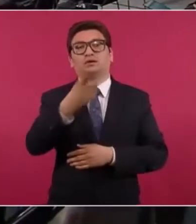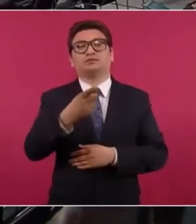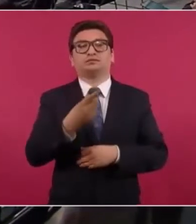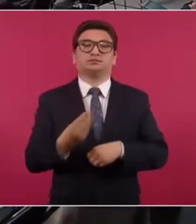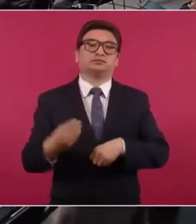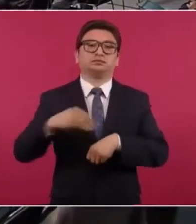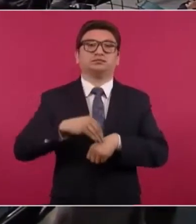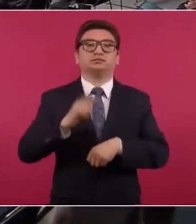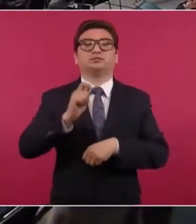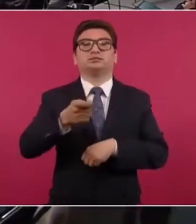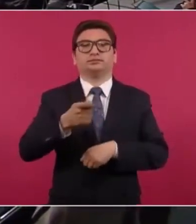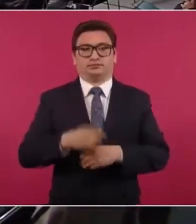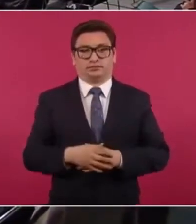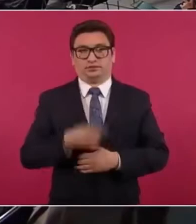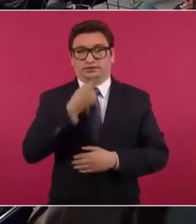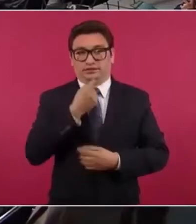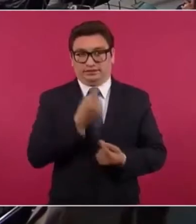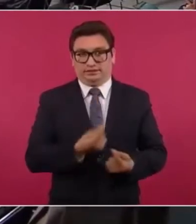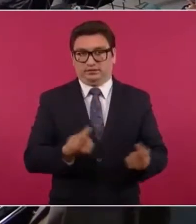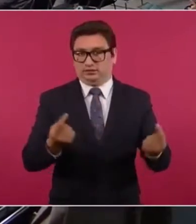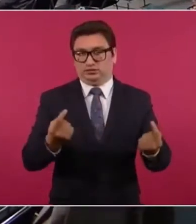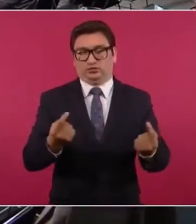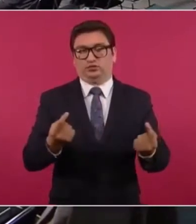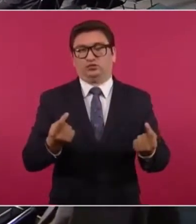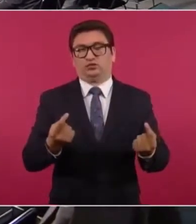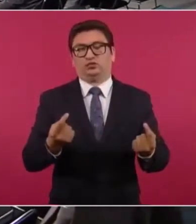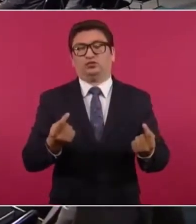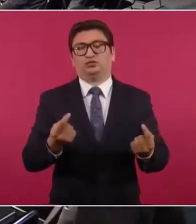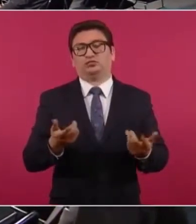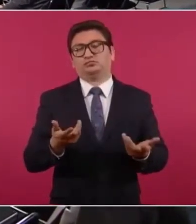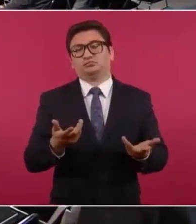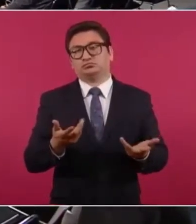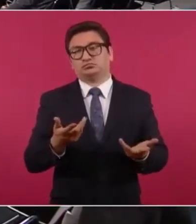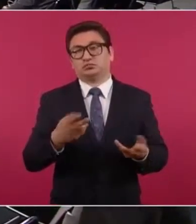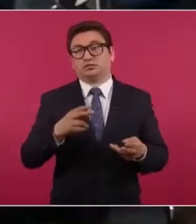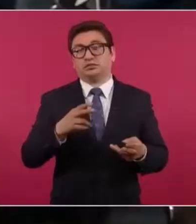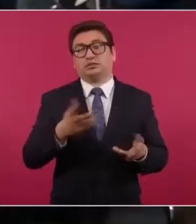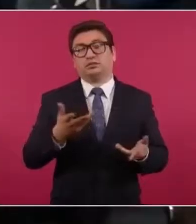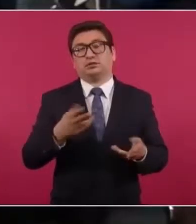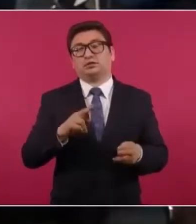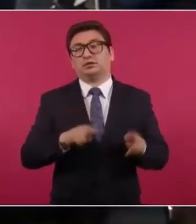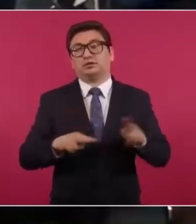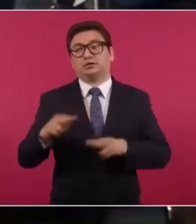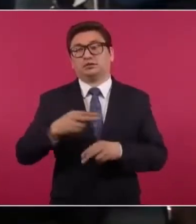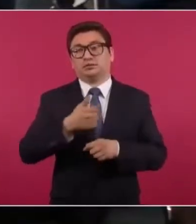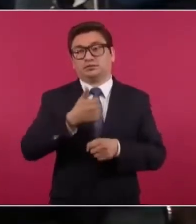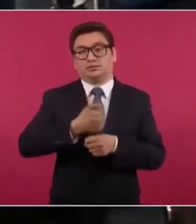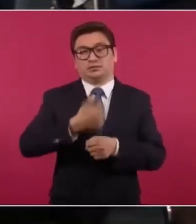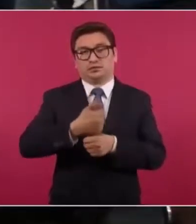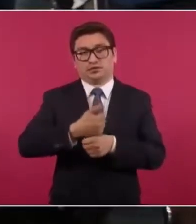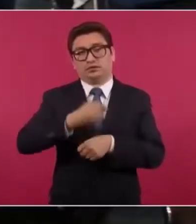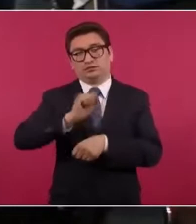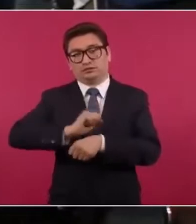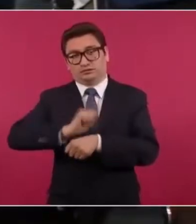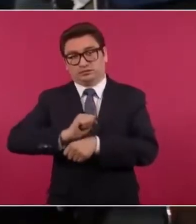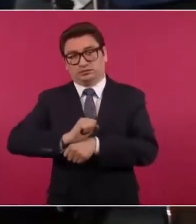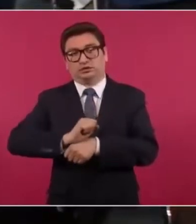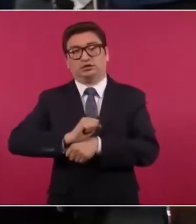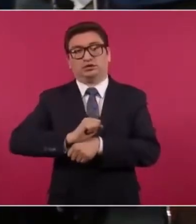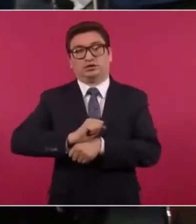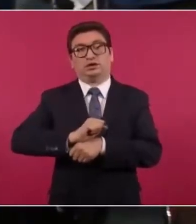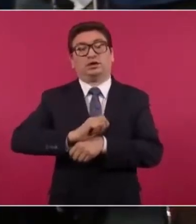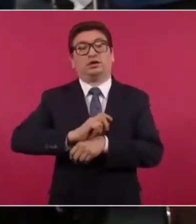establecer que los niños de nivel primaria y secundaria